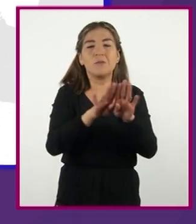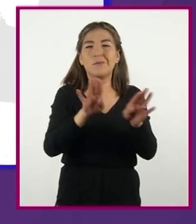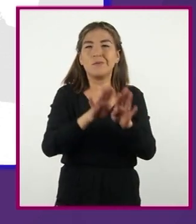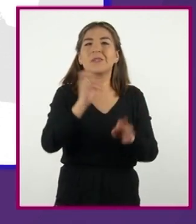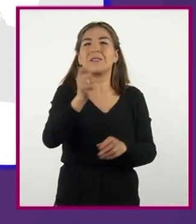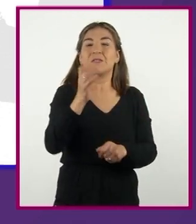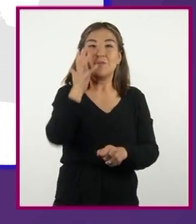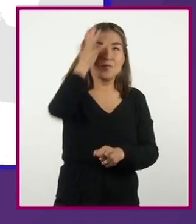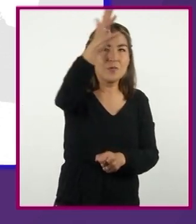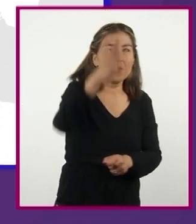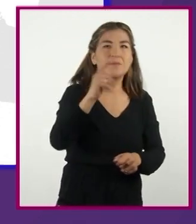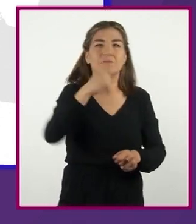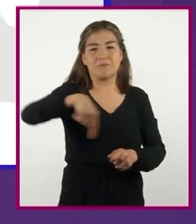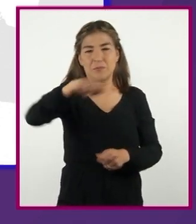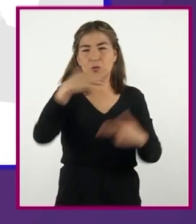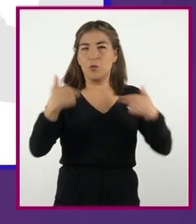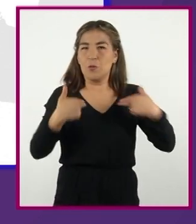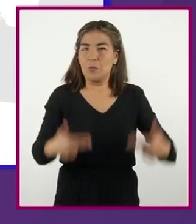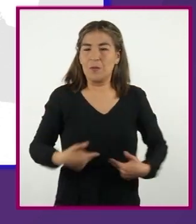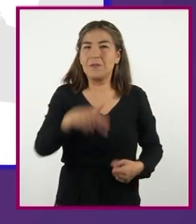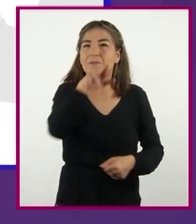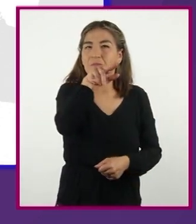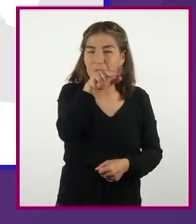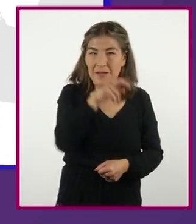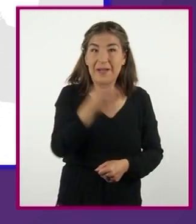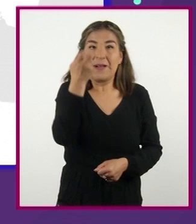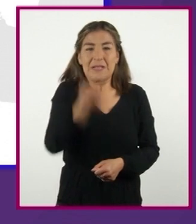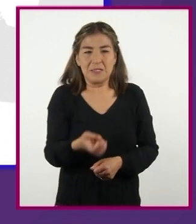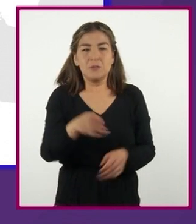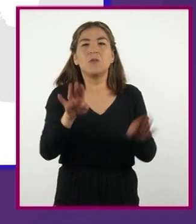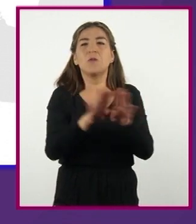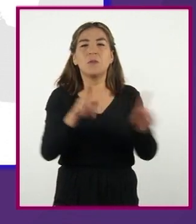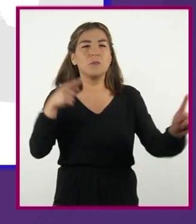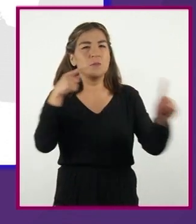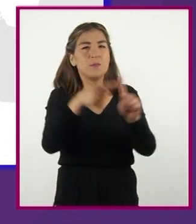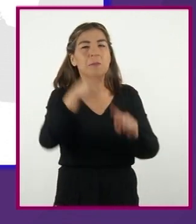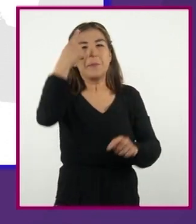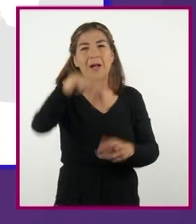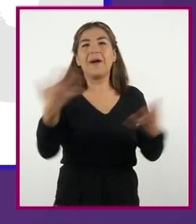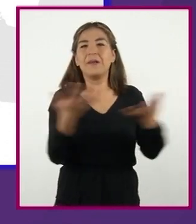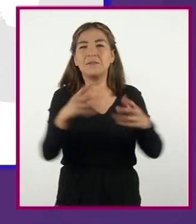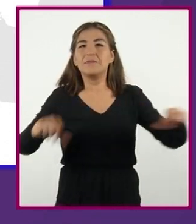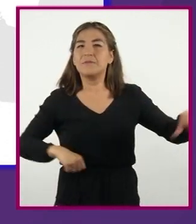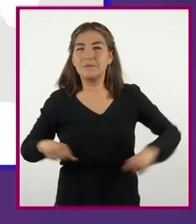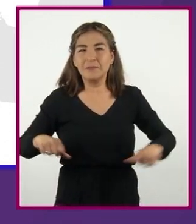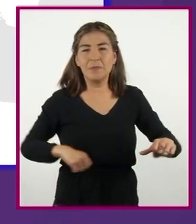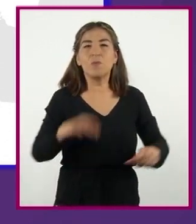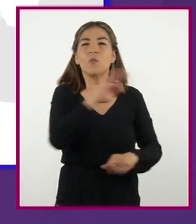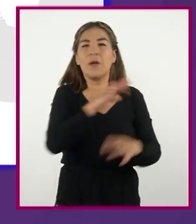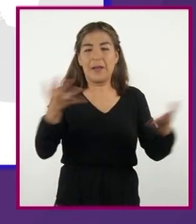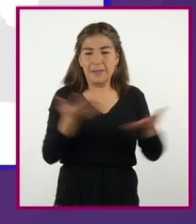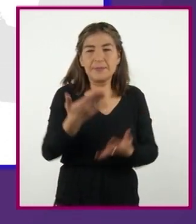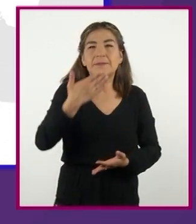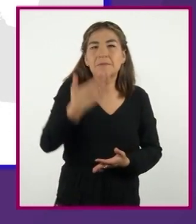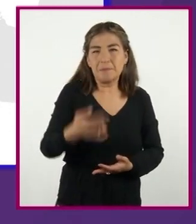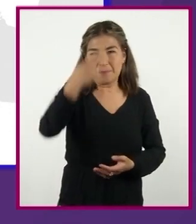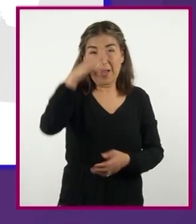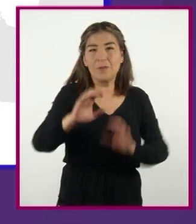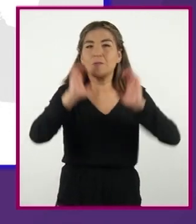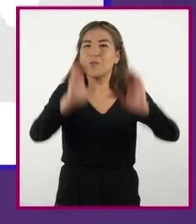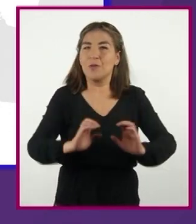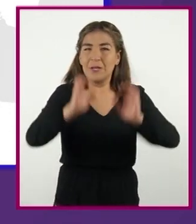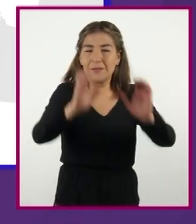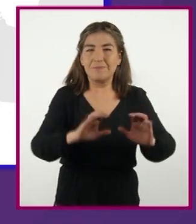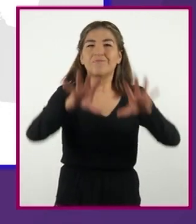comprometen el futuro de la humanidad, y de esta manera identificar las acciones que podemos llevar a cabo para preservar